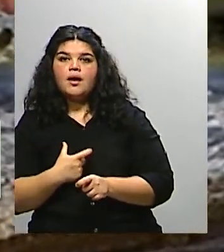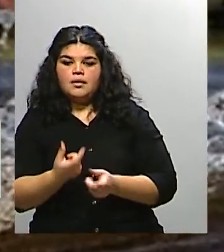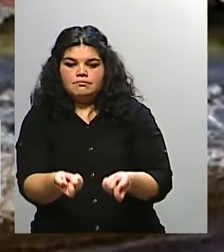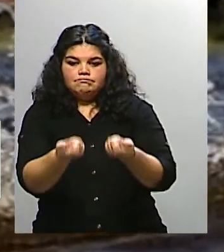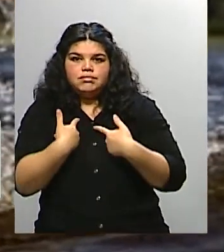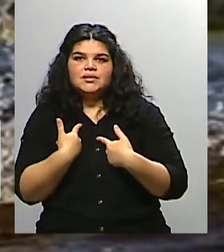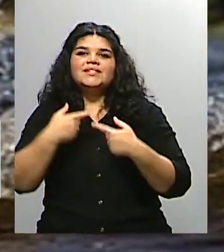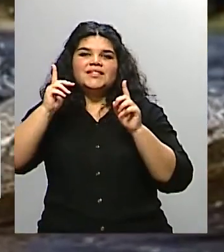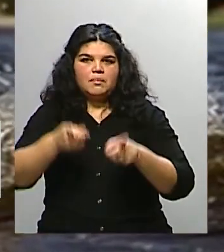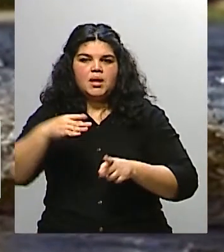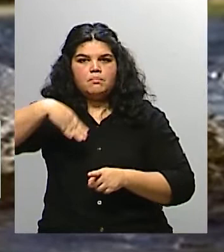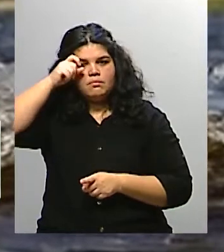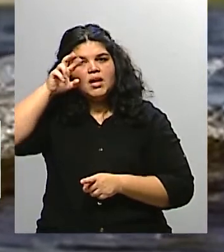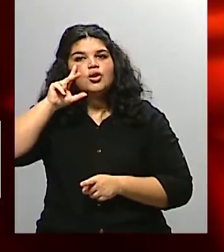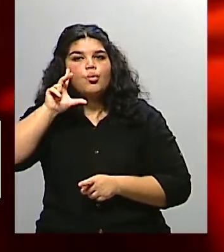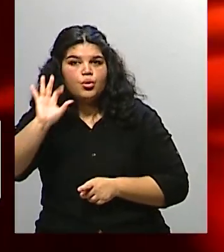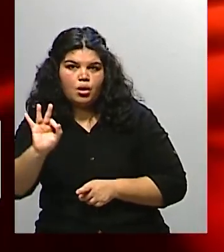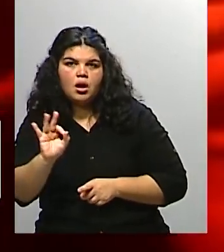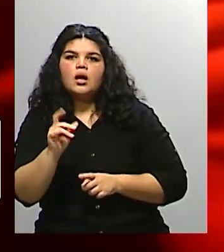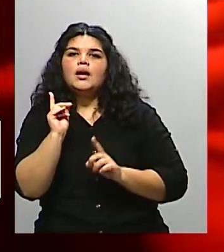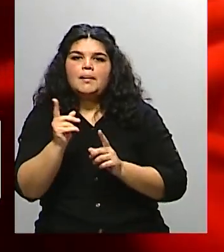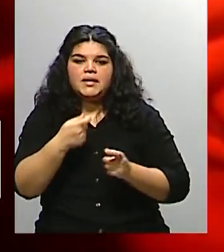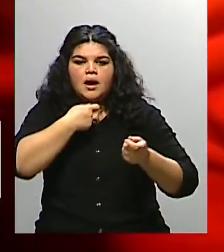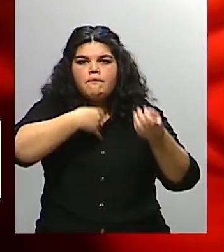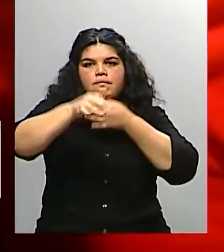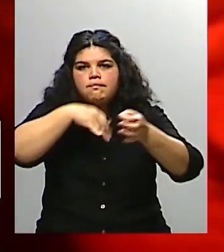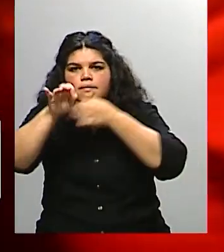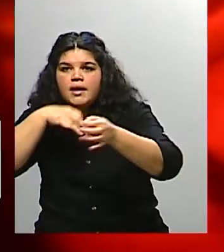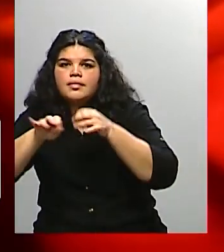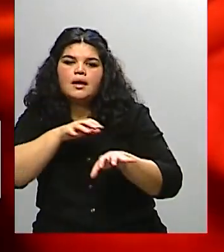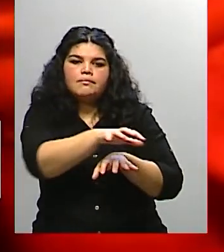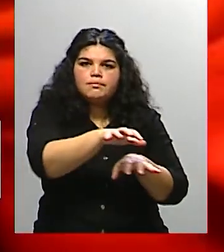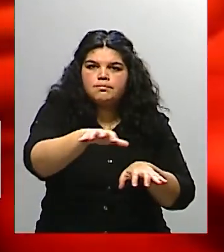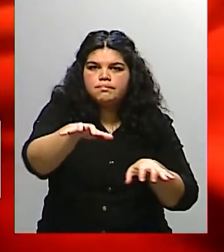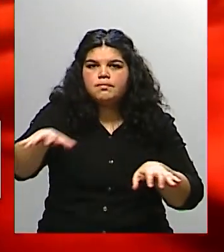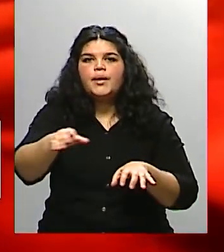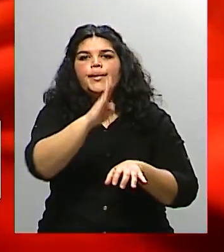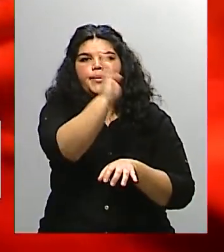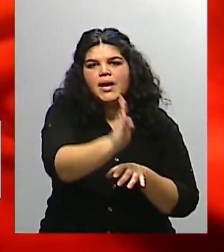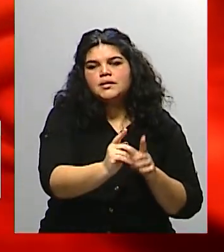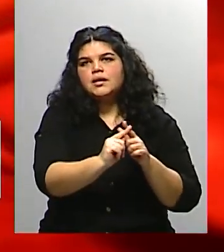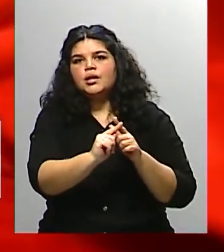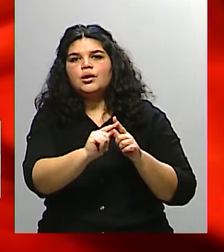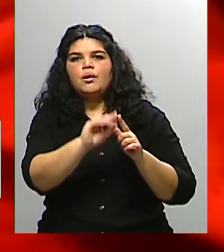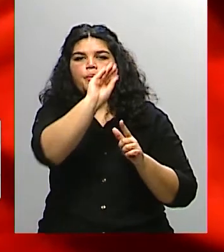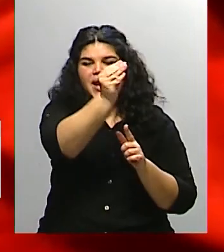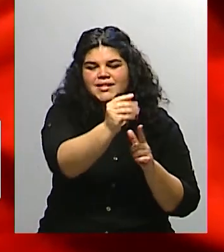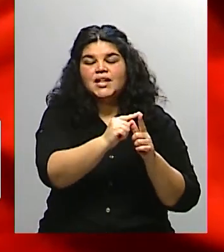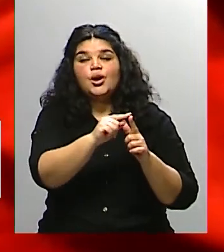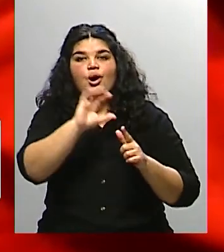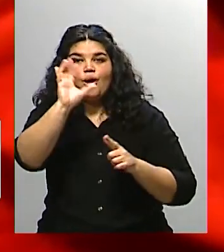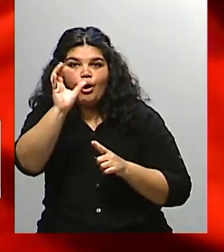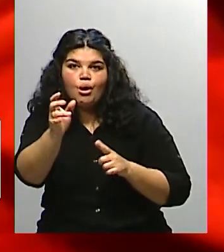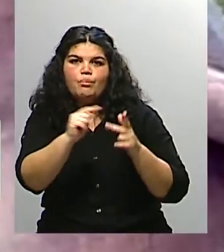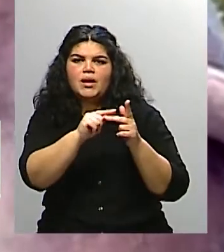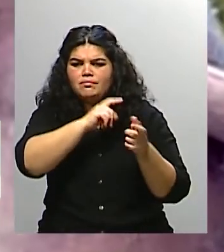grandes ciudades en Brasil, en Colombia, y la transferencia de estos contaminantes. Entonces este documental pone en evidencia